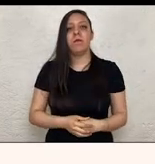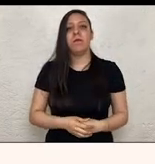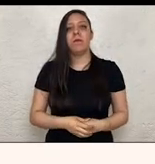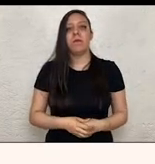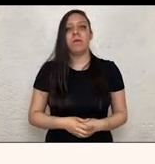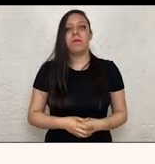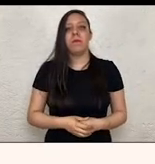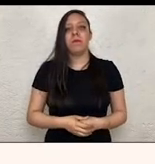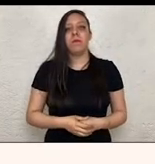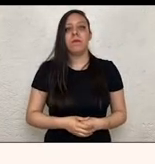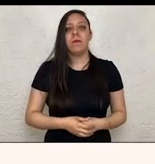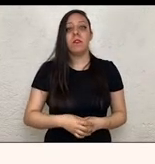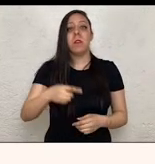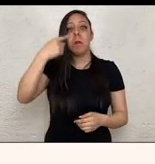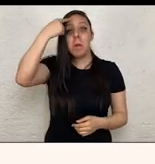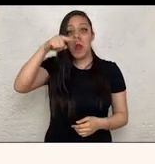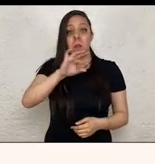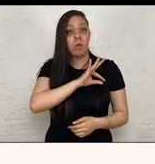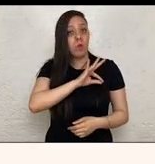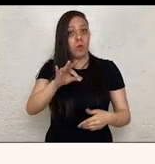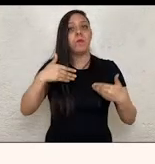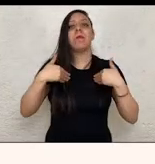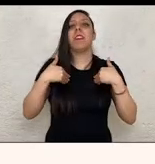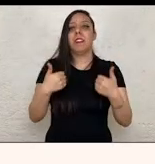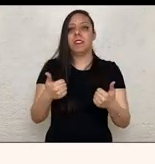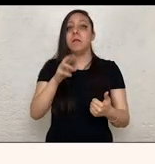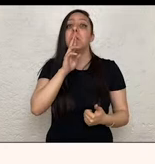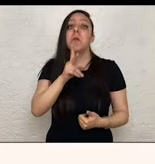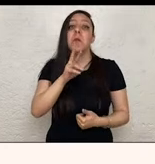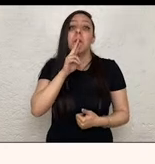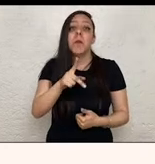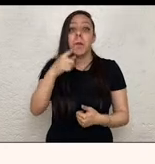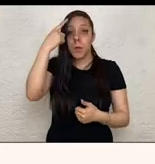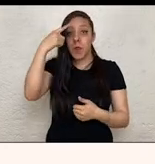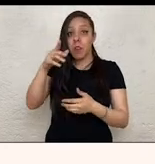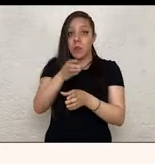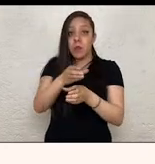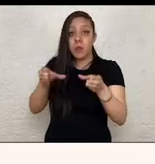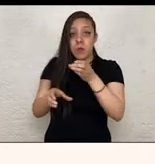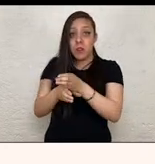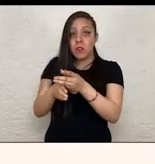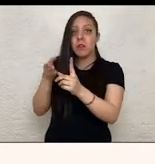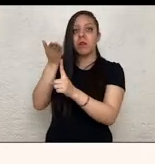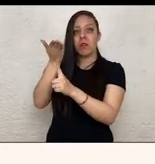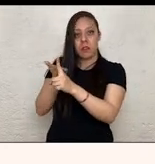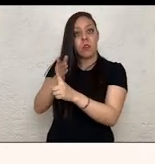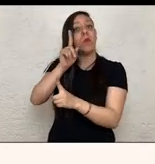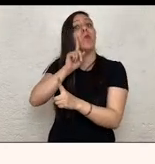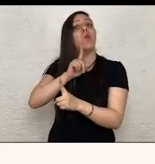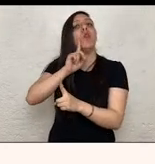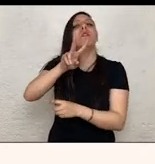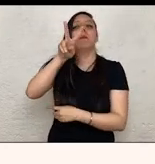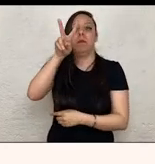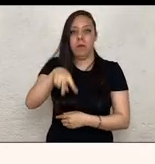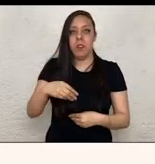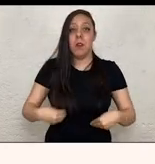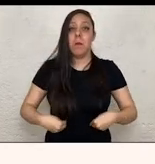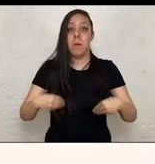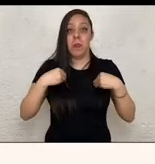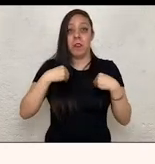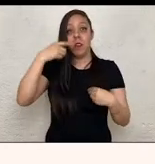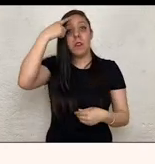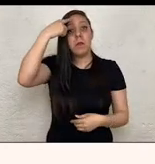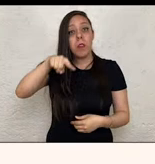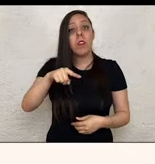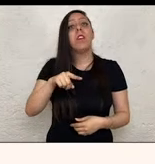Bueno, yo diría que para entender mejor la situación en que ella verdaderamente